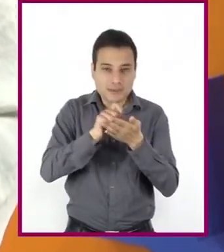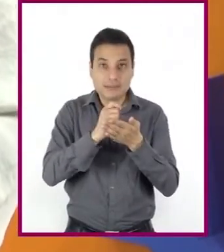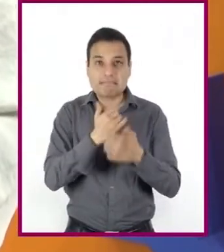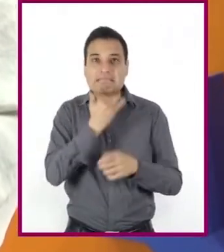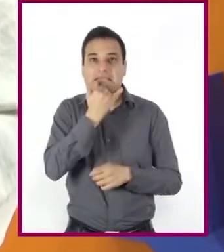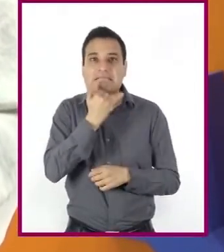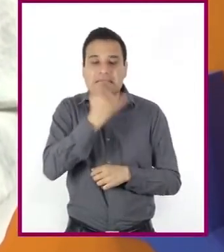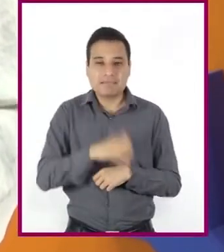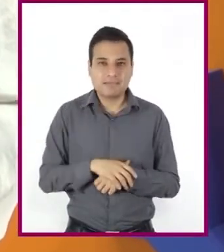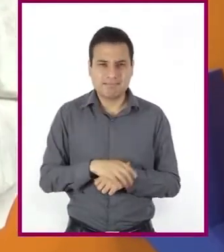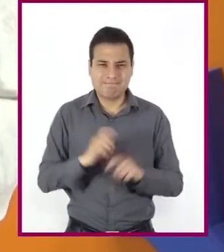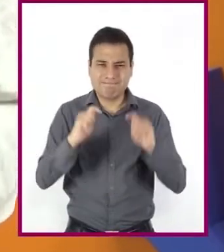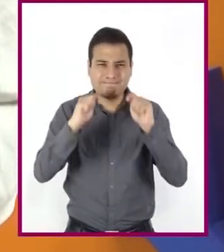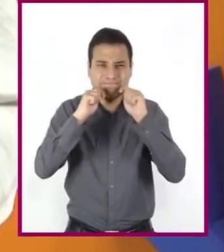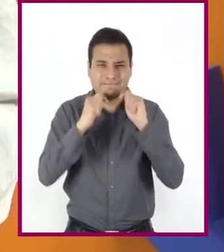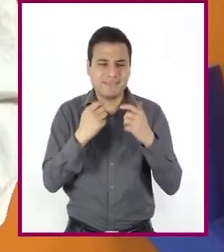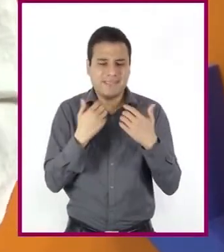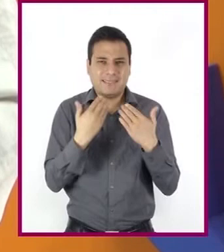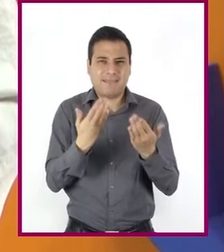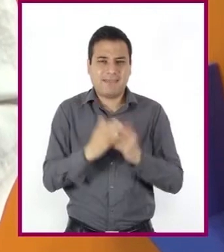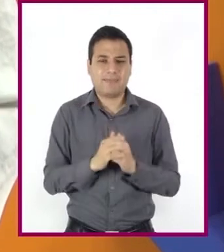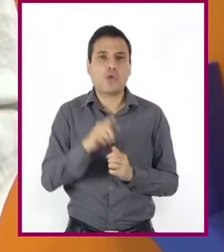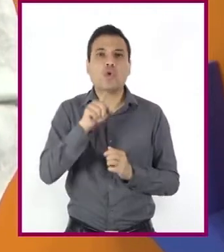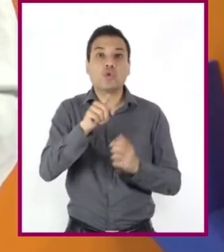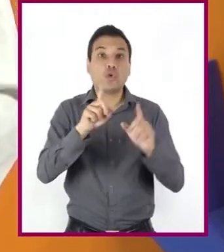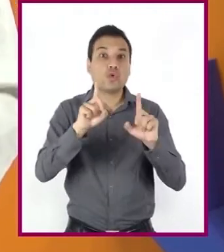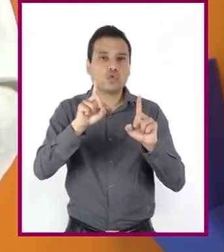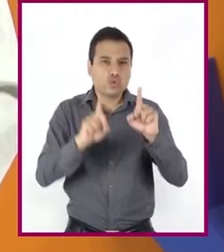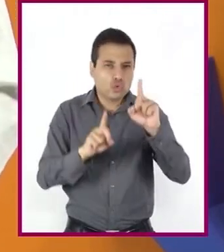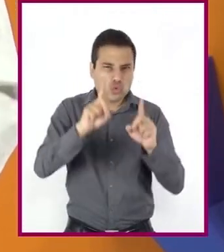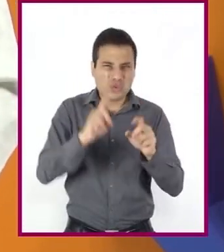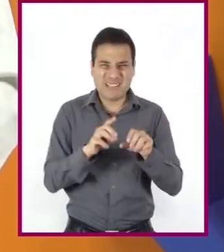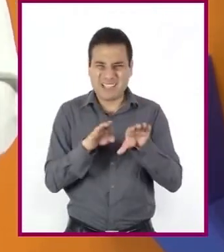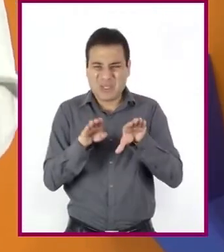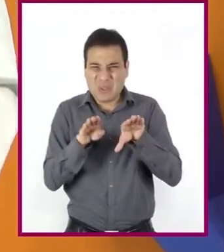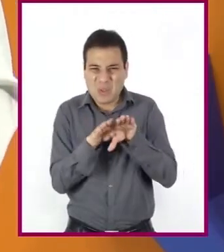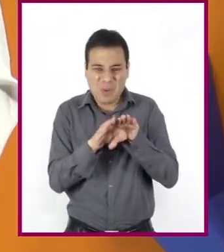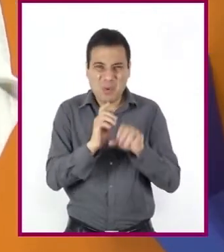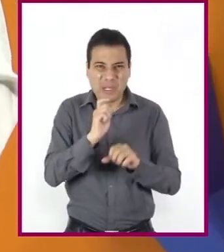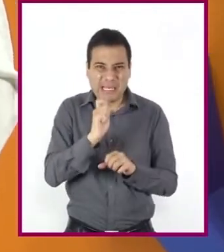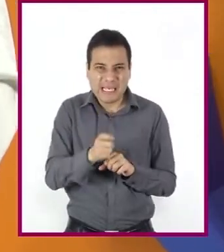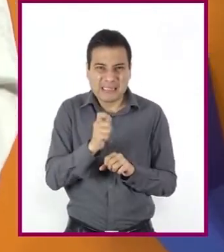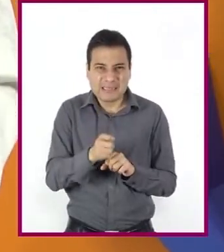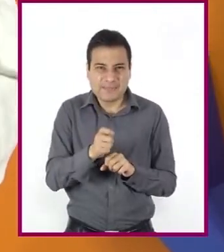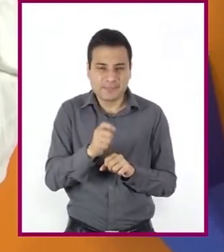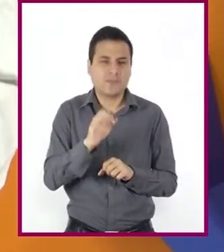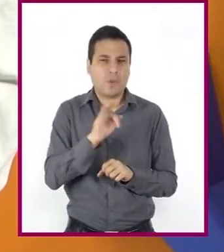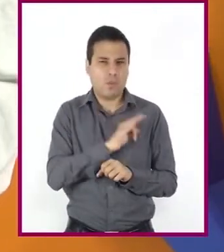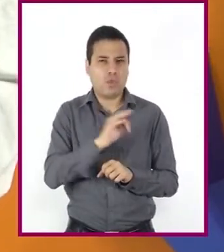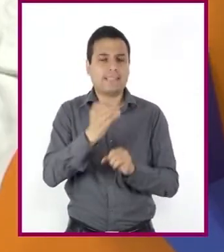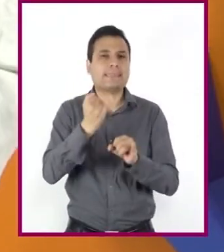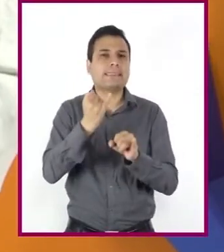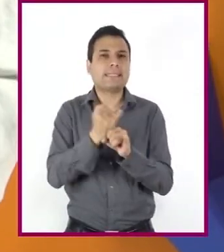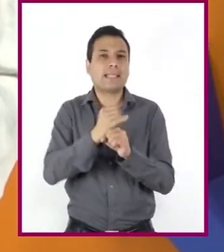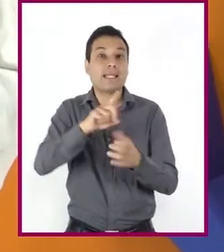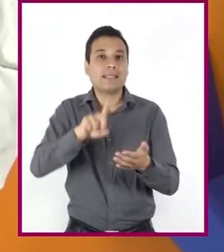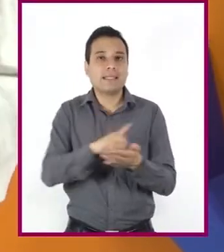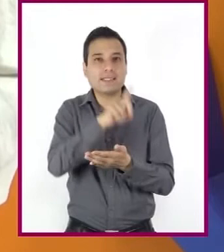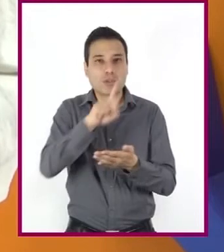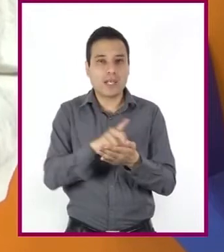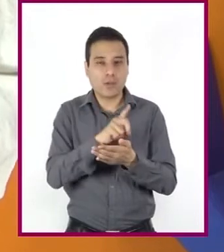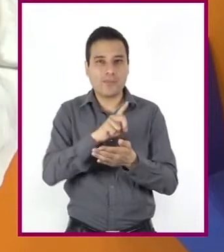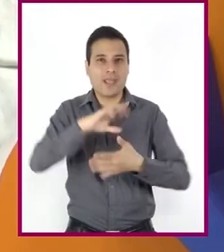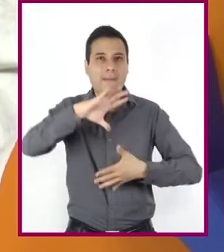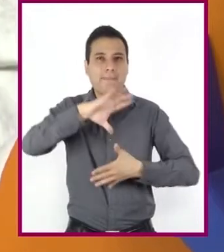a la que mostramos. Si tienen dudas de para qué sirve cada uno, pueden revisar en internet el diccionario panhispánico